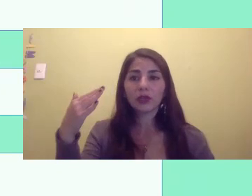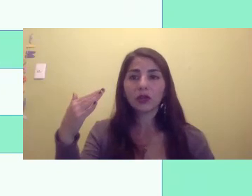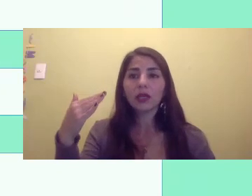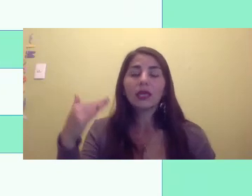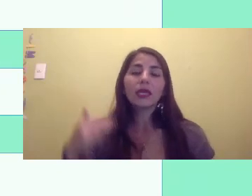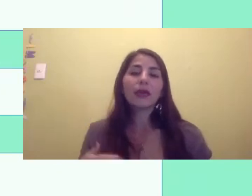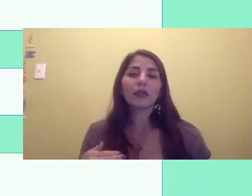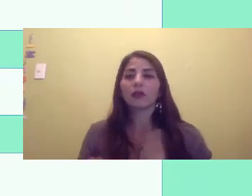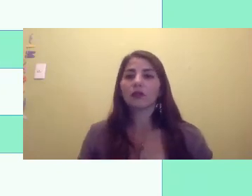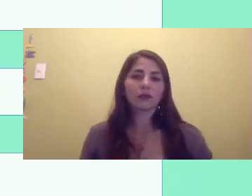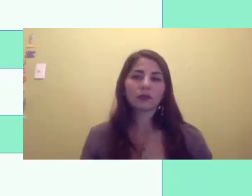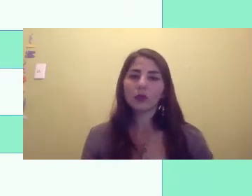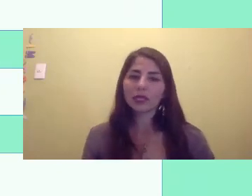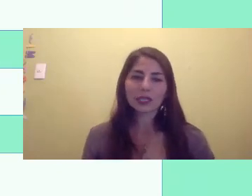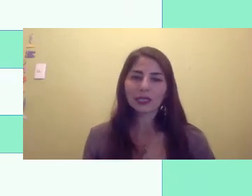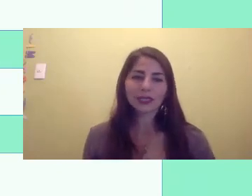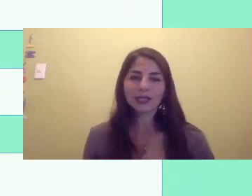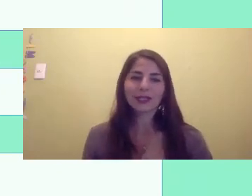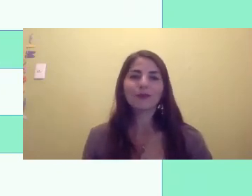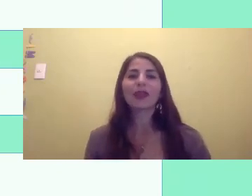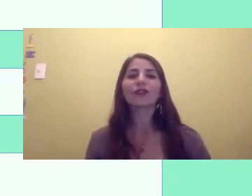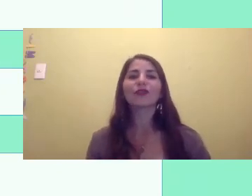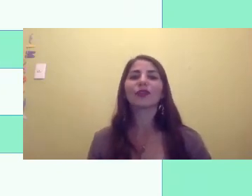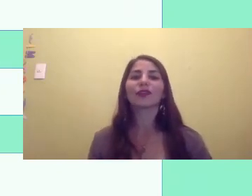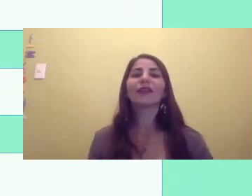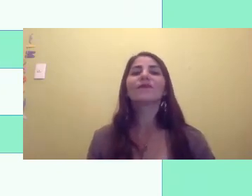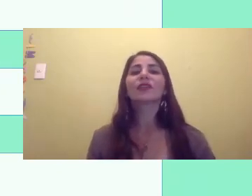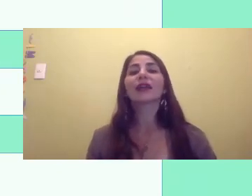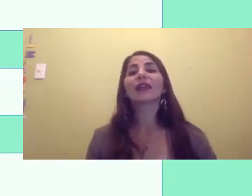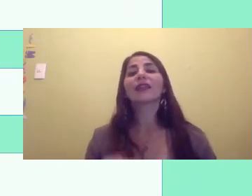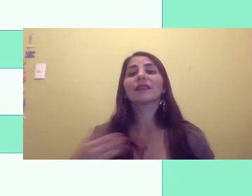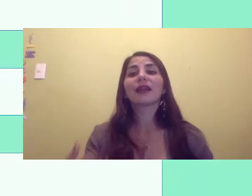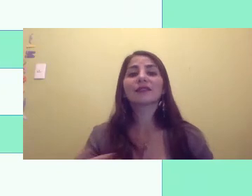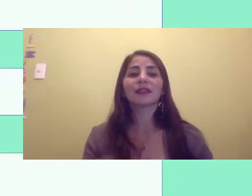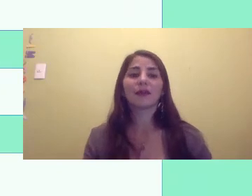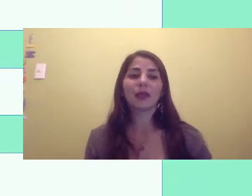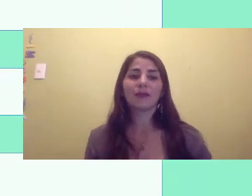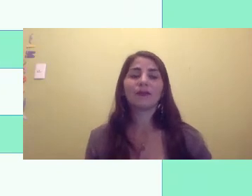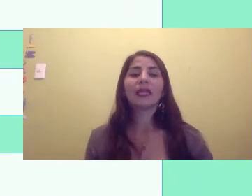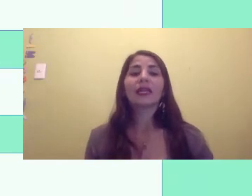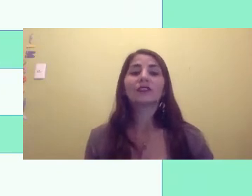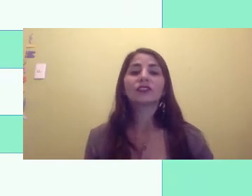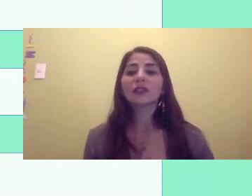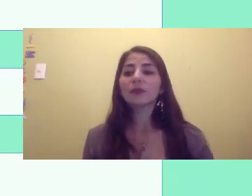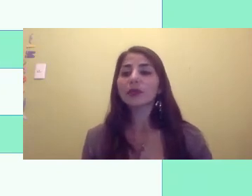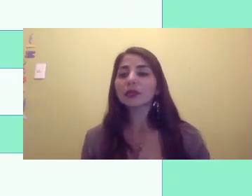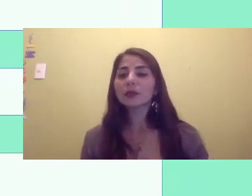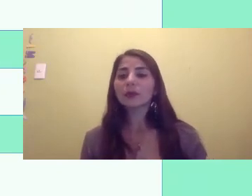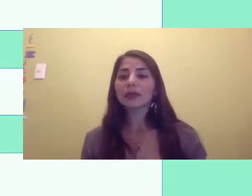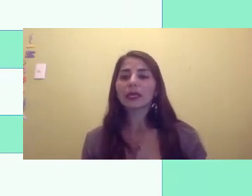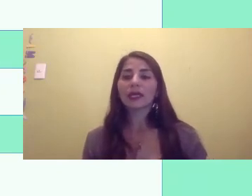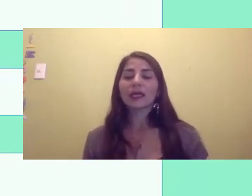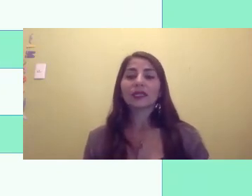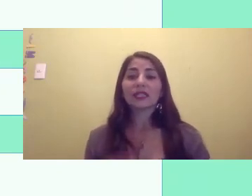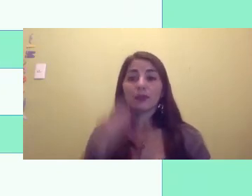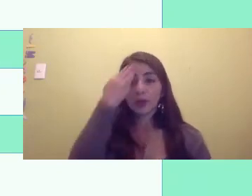más superior y medio, no, ninguna seña se hace en el plano inferior, ya a qué distancia también. Entonces, por